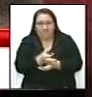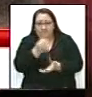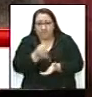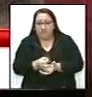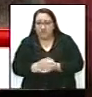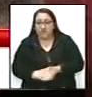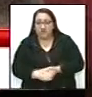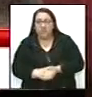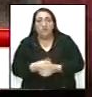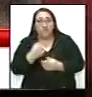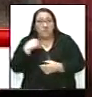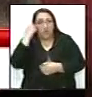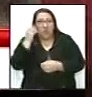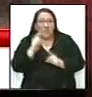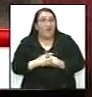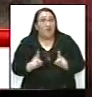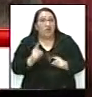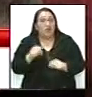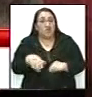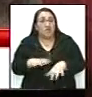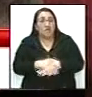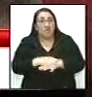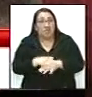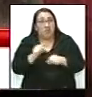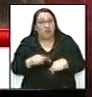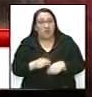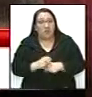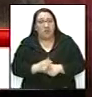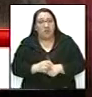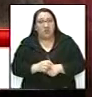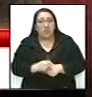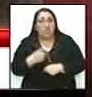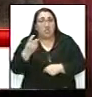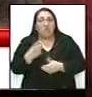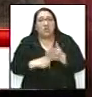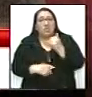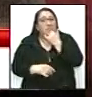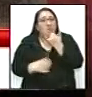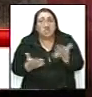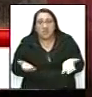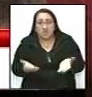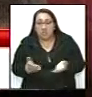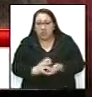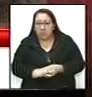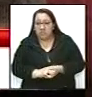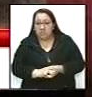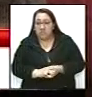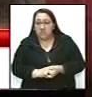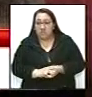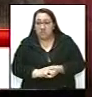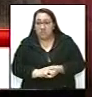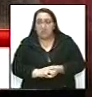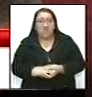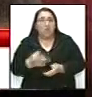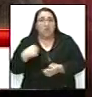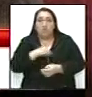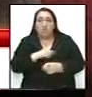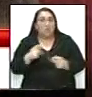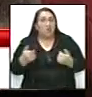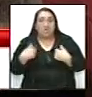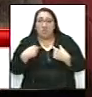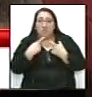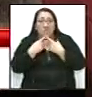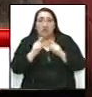señores, tener una posición contraria a lo que se ha venido manejando aquí. Simplemente, ¿qué es lo que sucede? Nosotros no tenemos una igualdad en